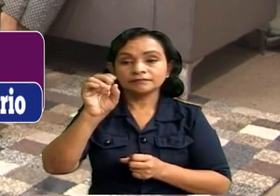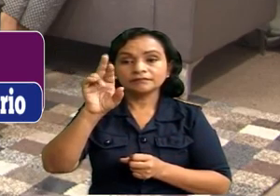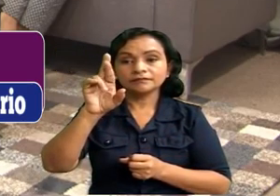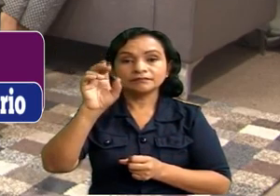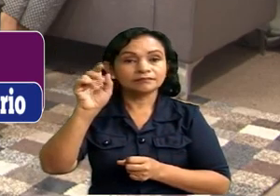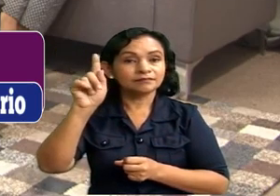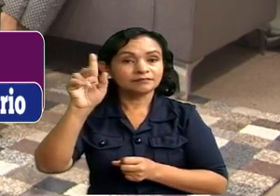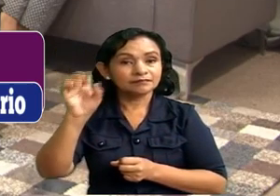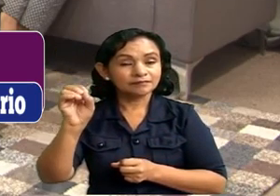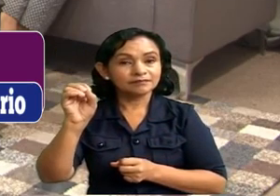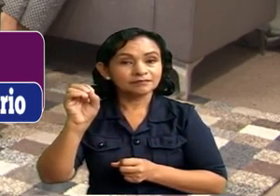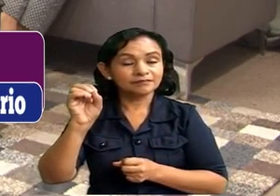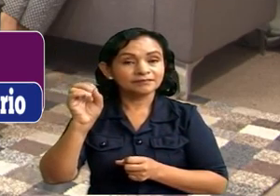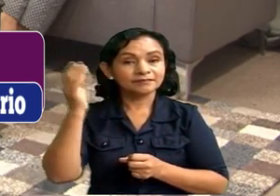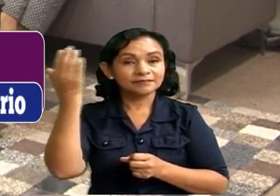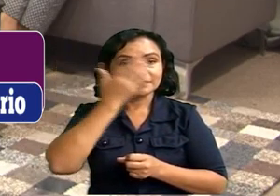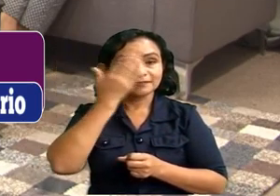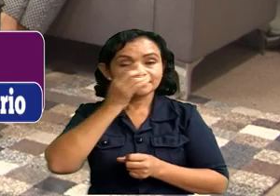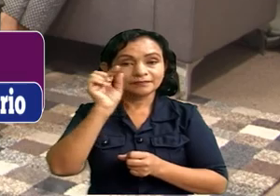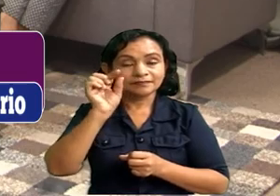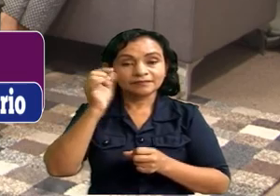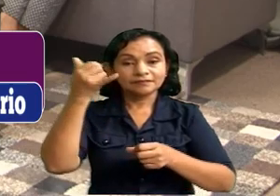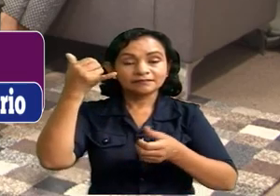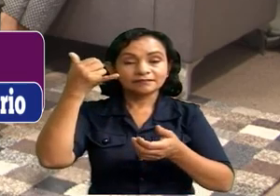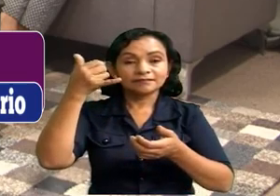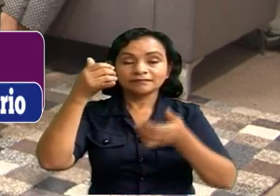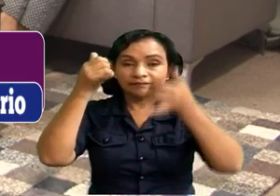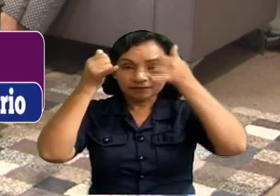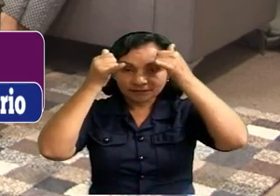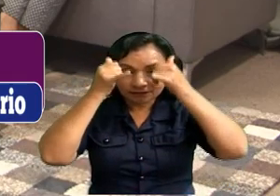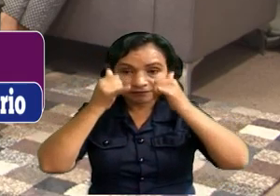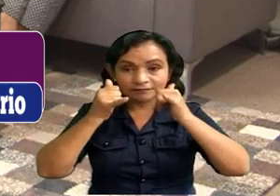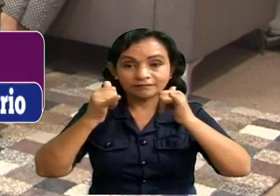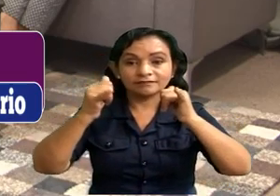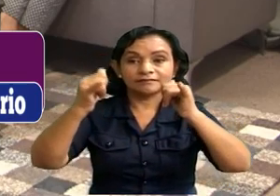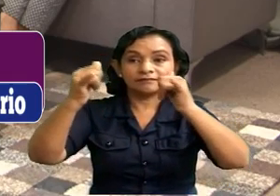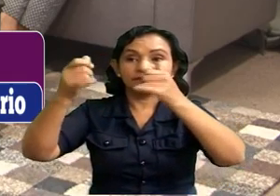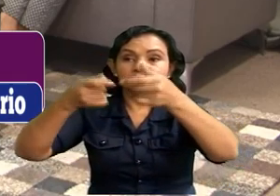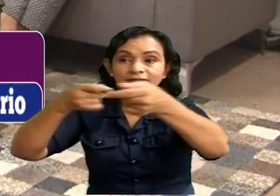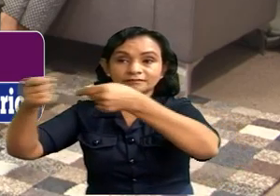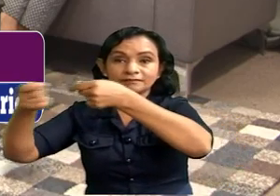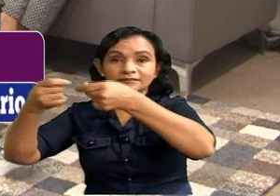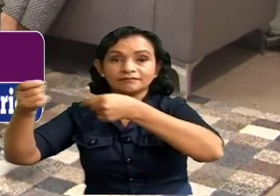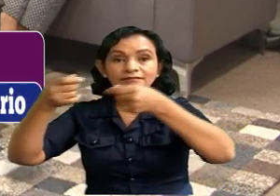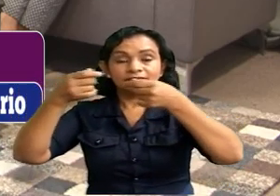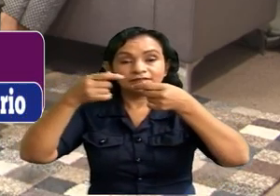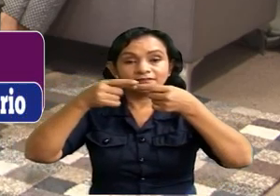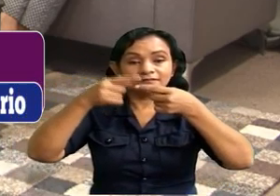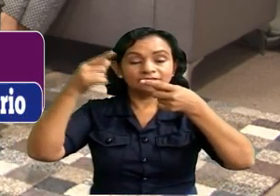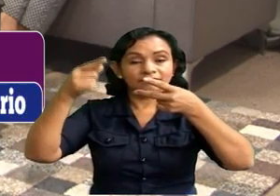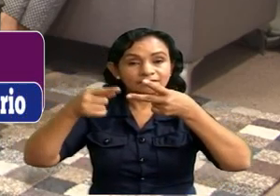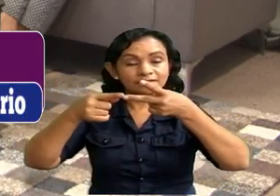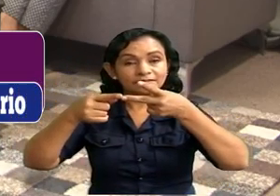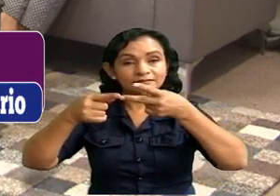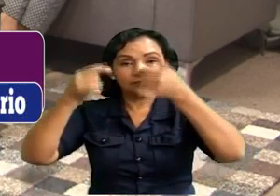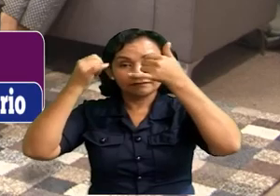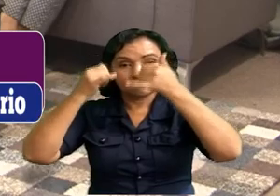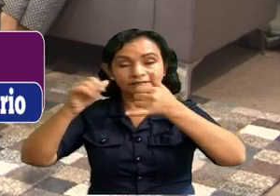enviábamos frijoles, enviábamos ganado bovino en pie, y también enviábamos